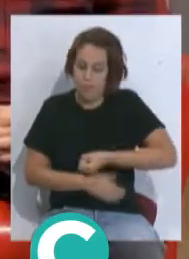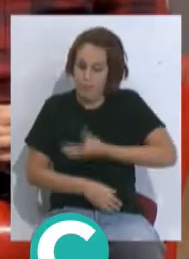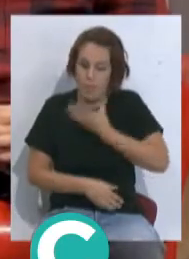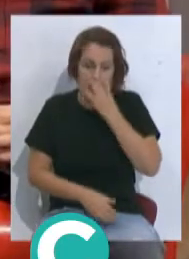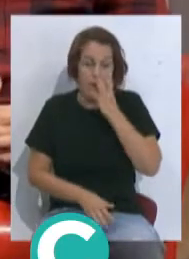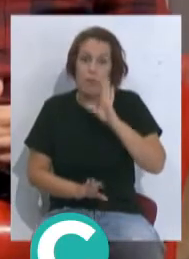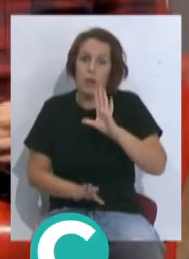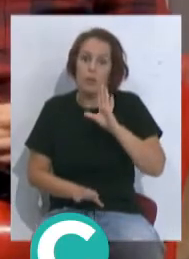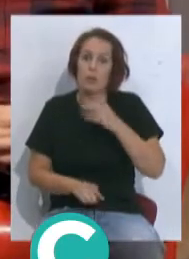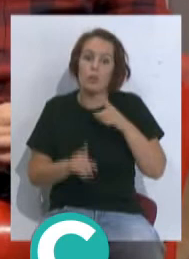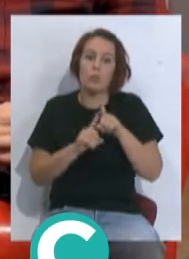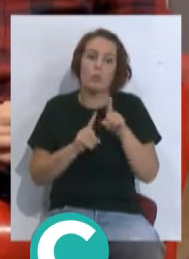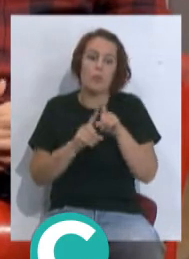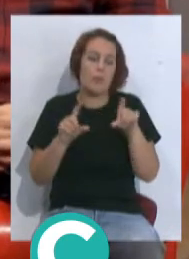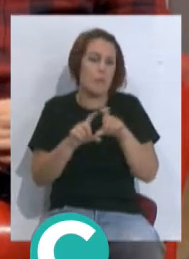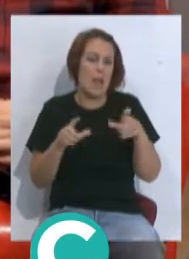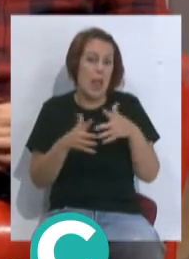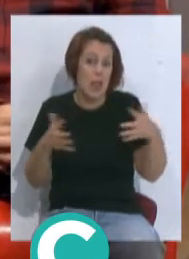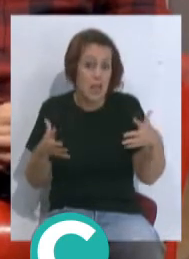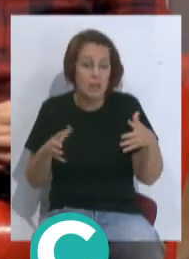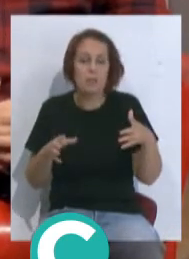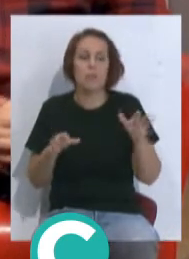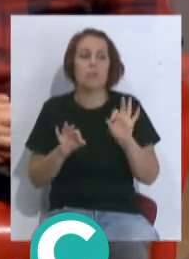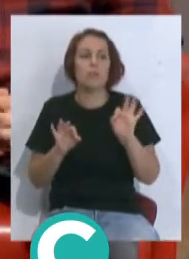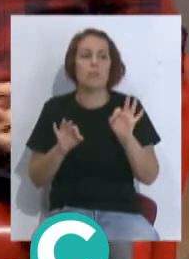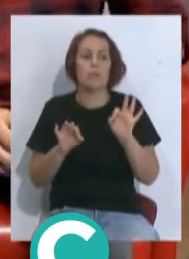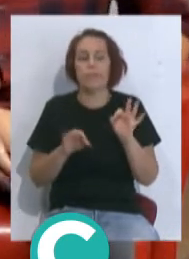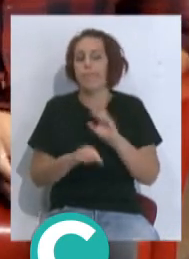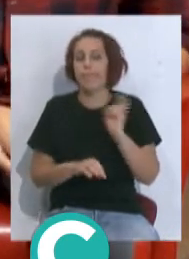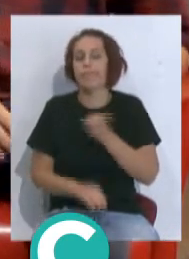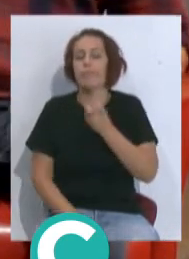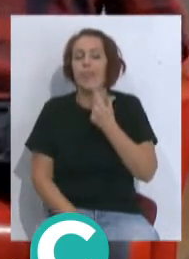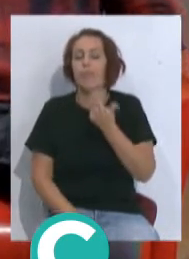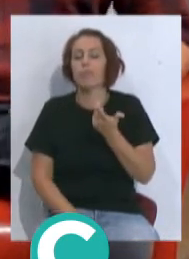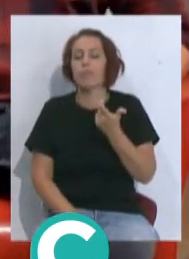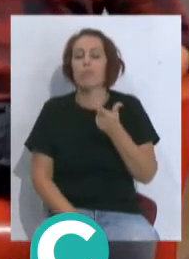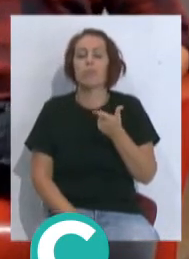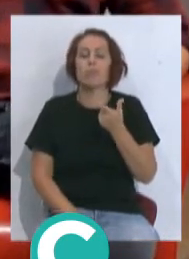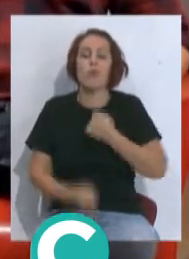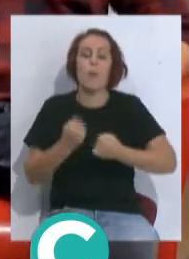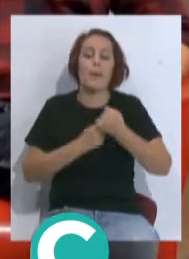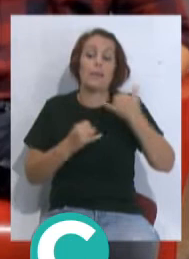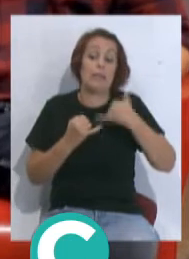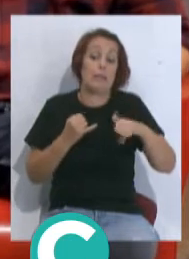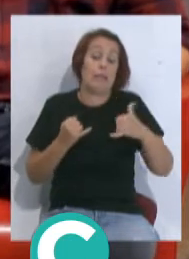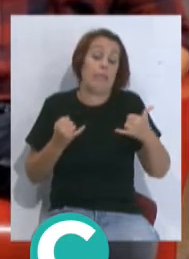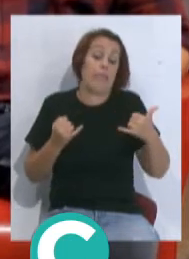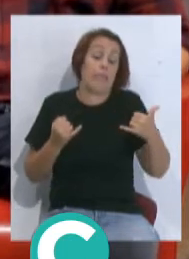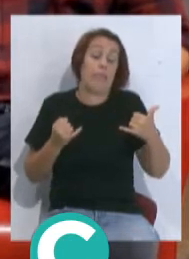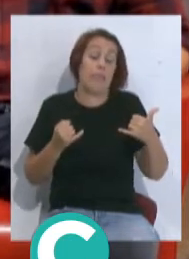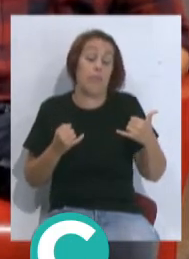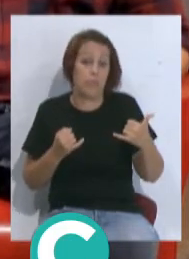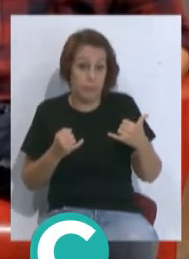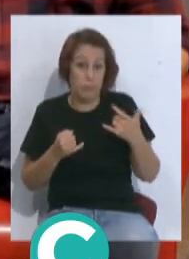realmente muchos focos grandes, muchas empresas grandes, muchos puntos grandes dicen, esto económicamente, al final, ¿sabes? Yo creo que el